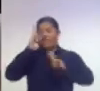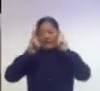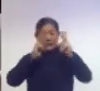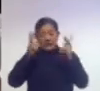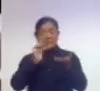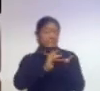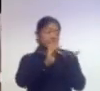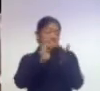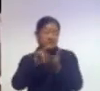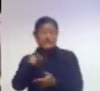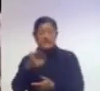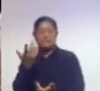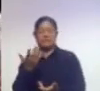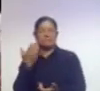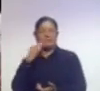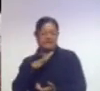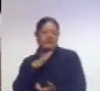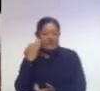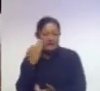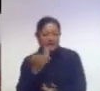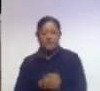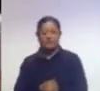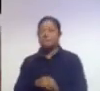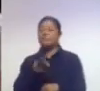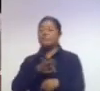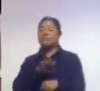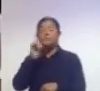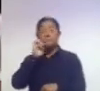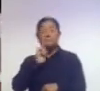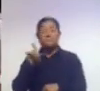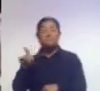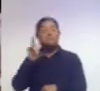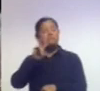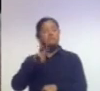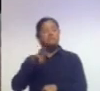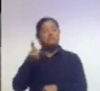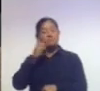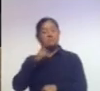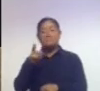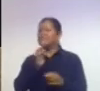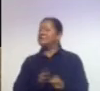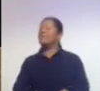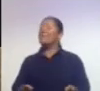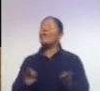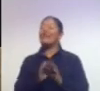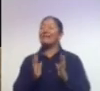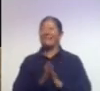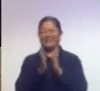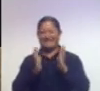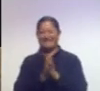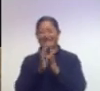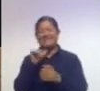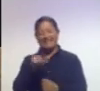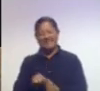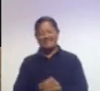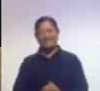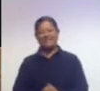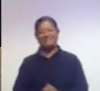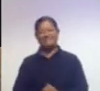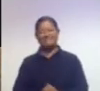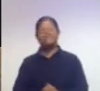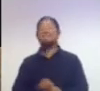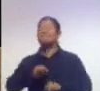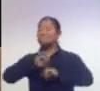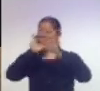tiempo. Al contrario. Y pues la doctora nos va a hablar de realmente cuál es la importancia de participar en esta exposición. Claro que sí, por favor.